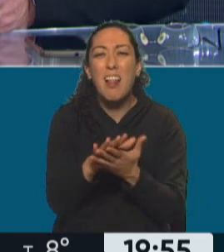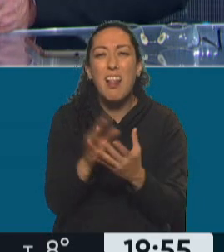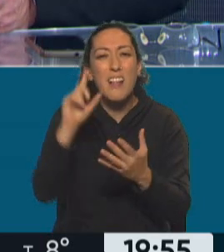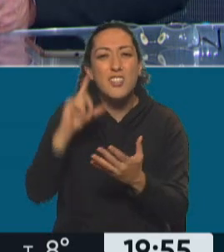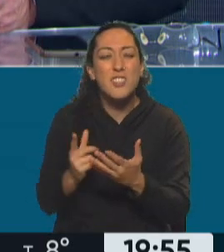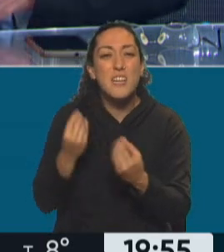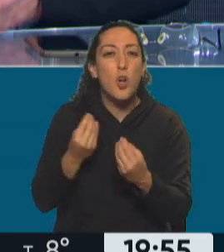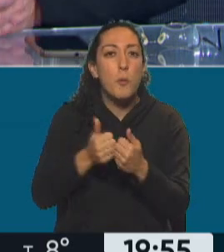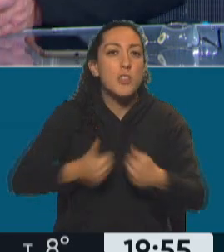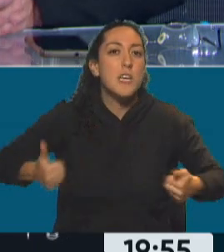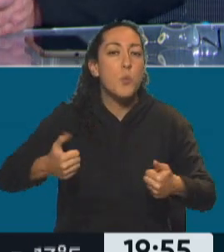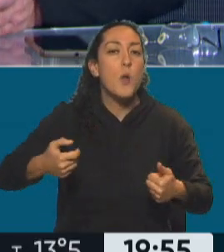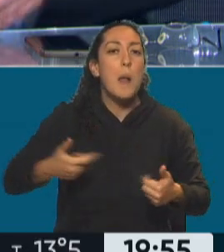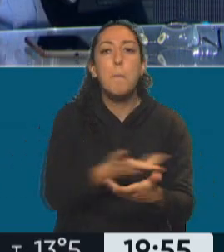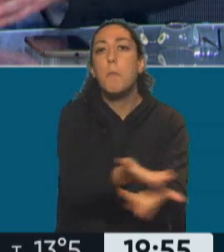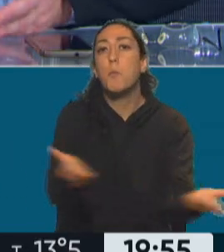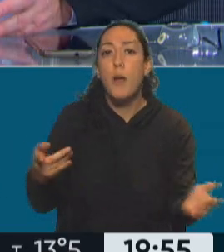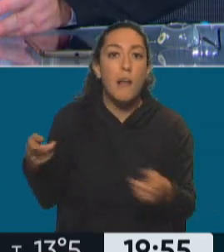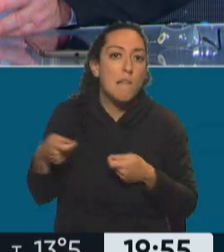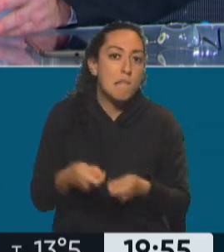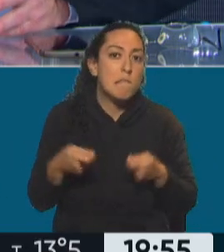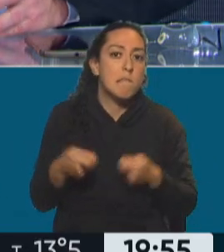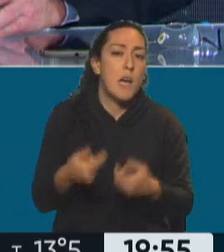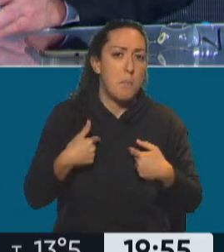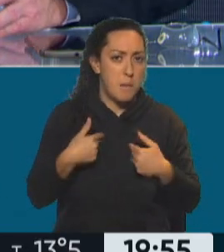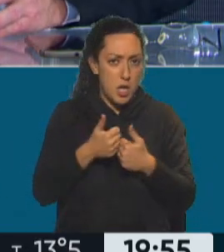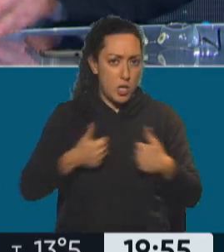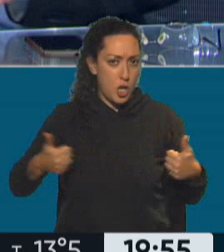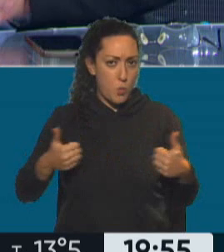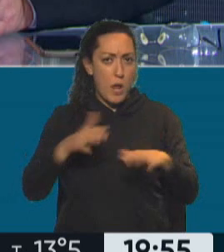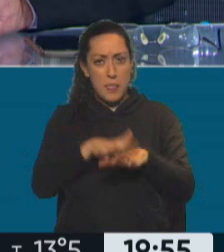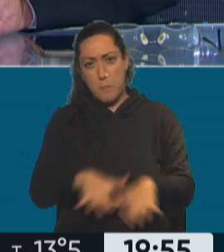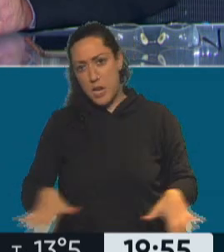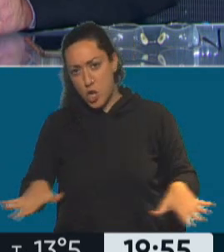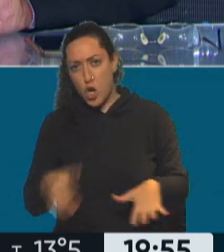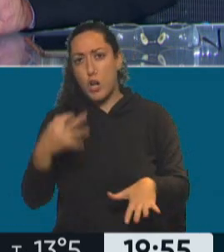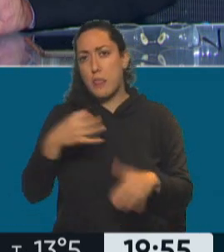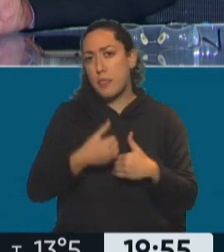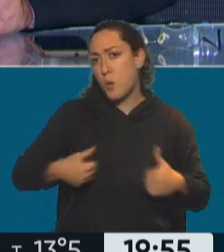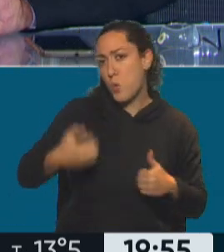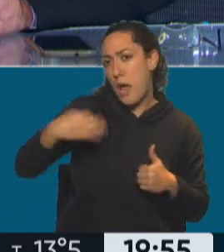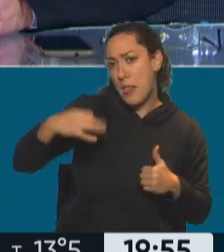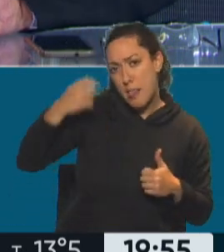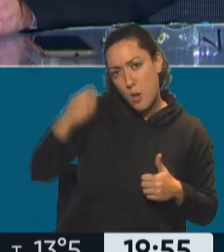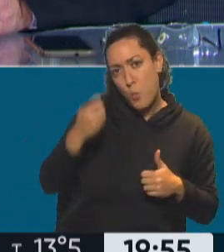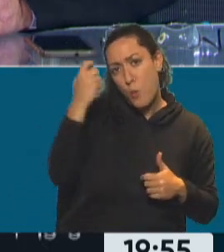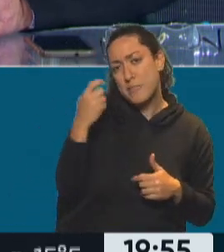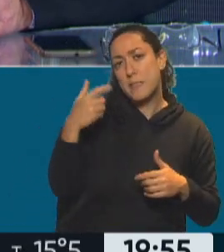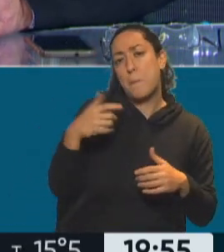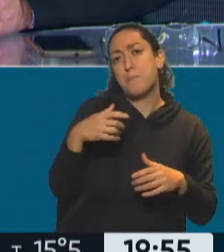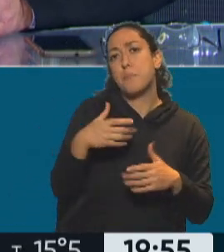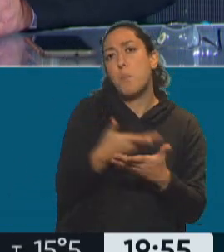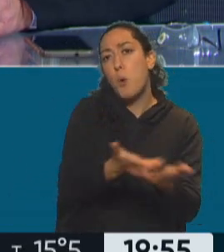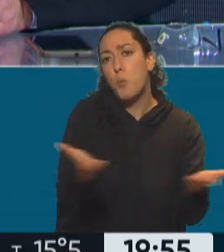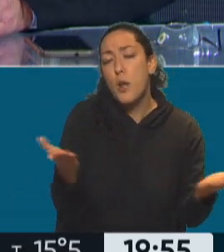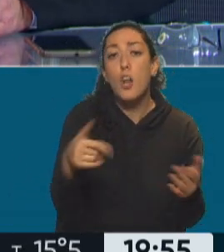juzgara un tribunal popular, y él venía insistiendo, a mí me juzgó un tribunal de menores, me tenía que haber juzgado un tribunal popular. Hoy la Corte